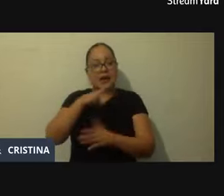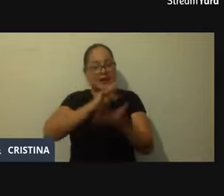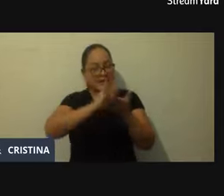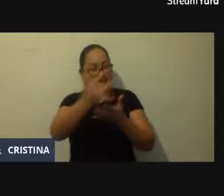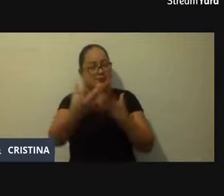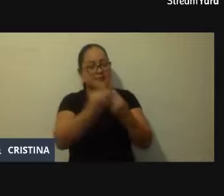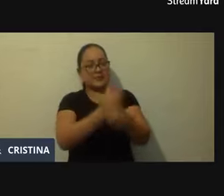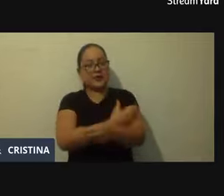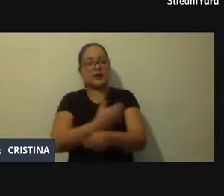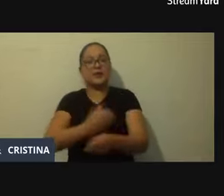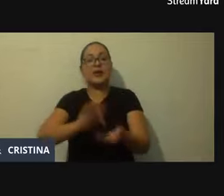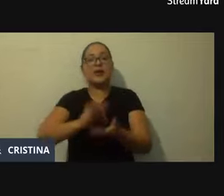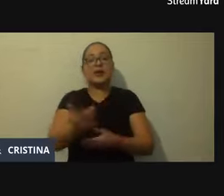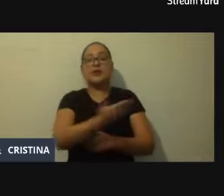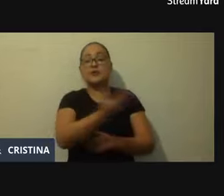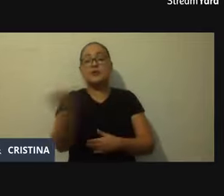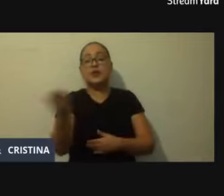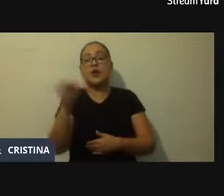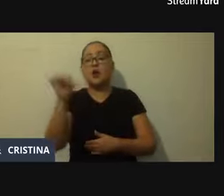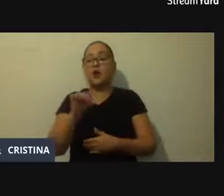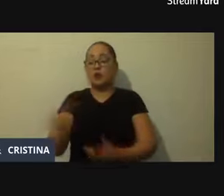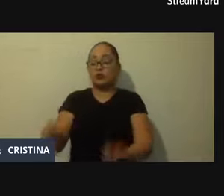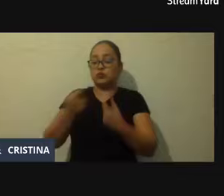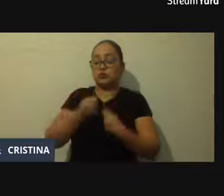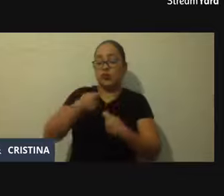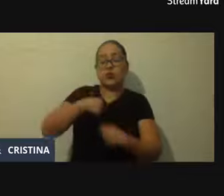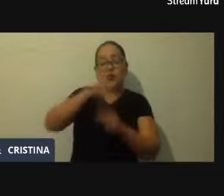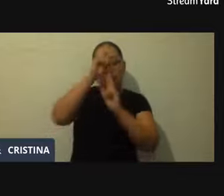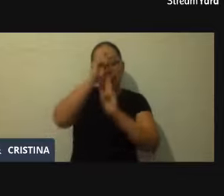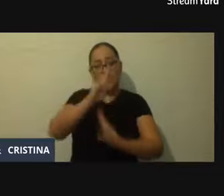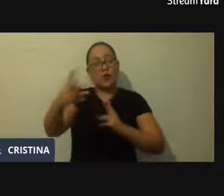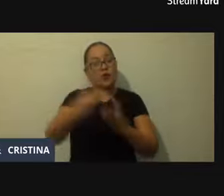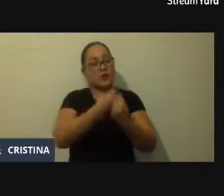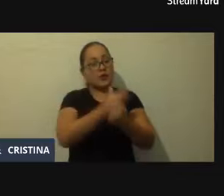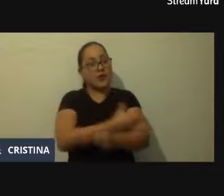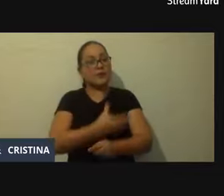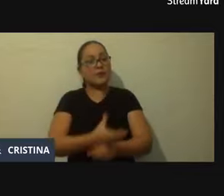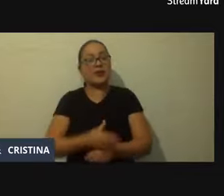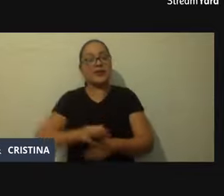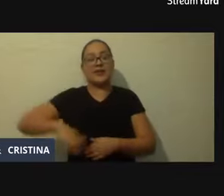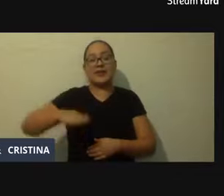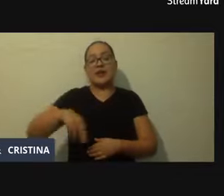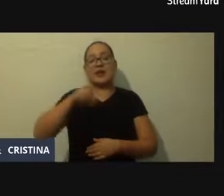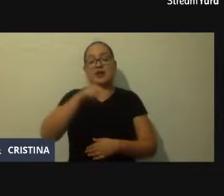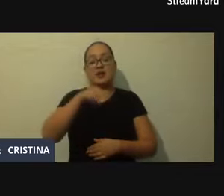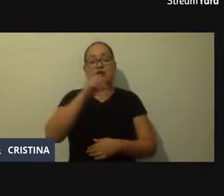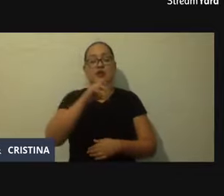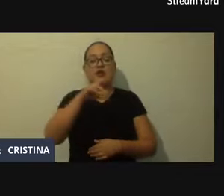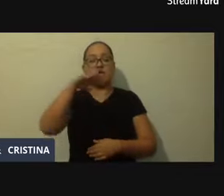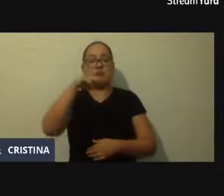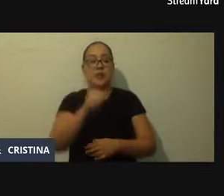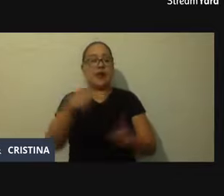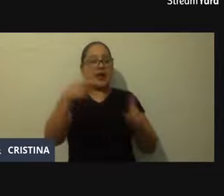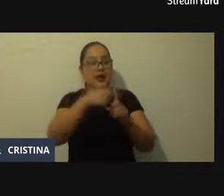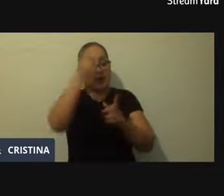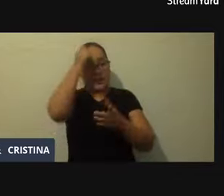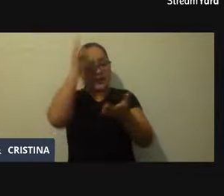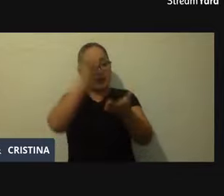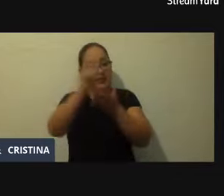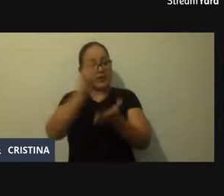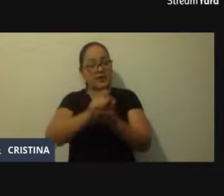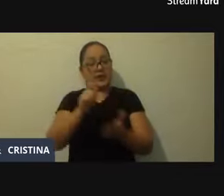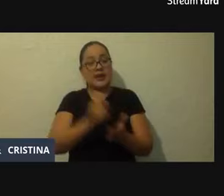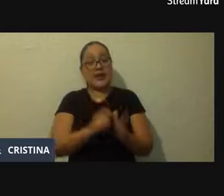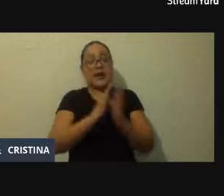ustedes por darme esta voz y este honor. Como decía Norma, yo soy autora de Ya no quiero ir a la escuela, que ahora